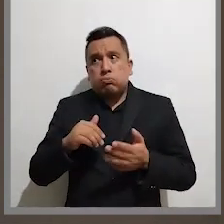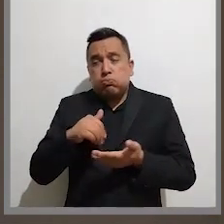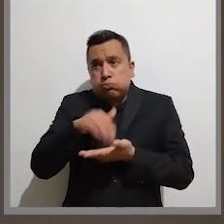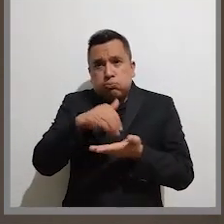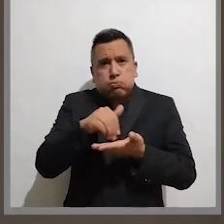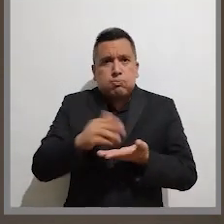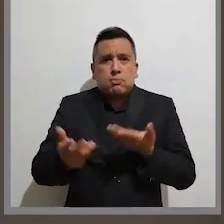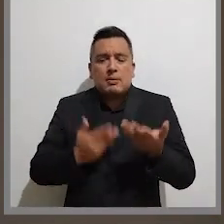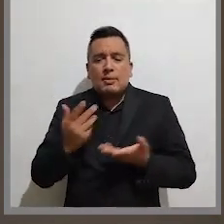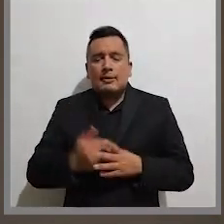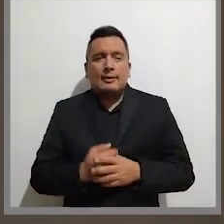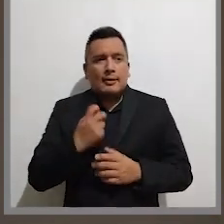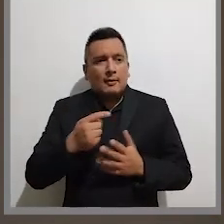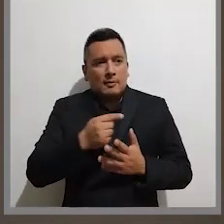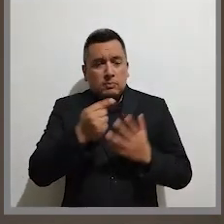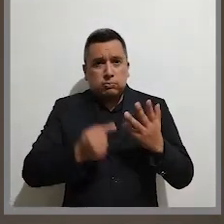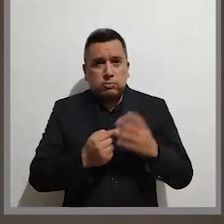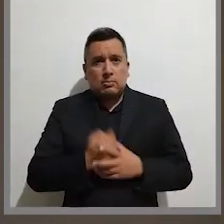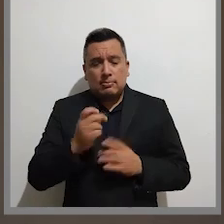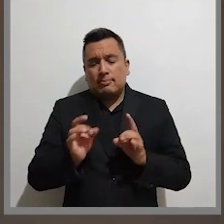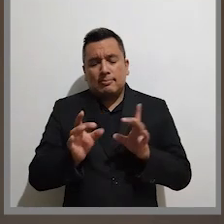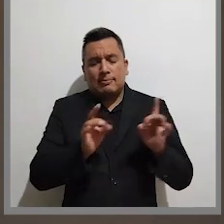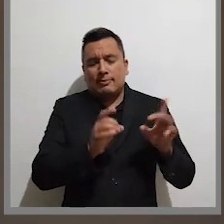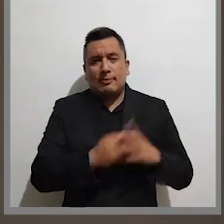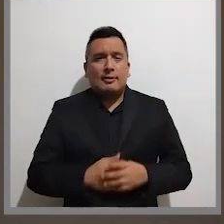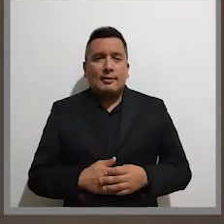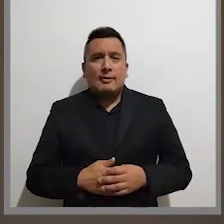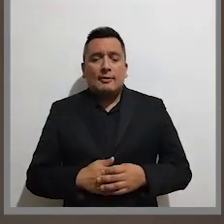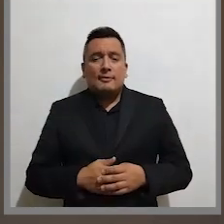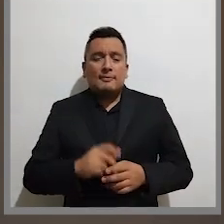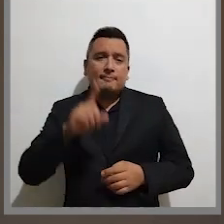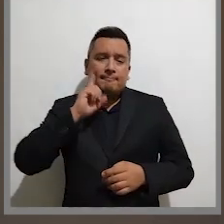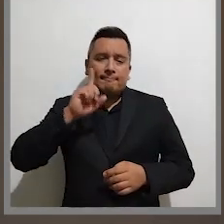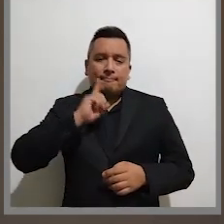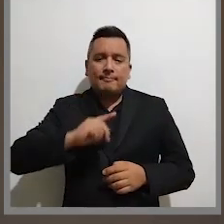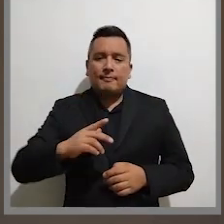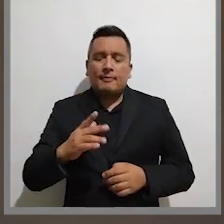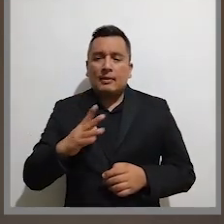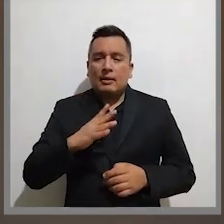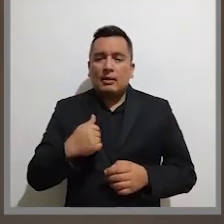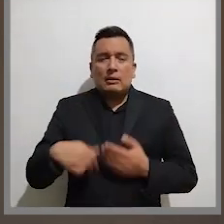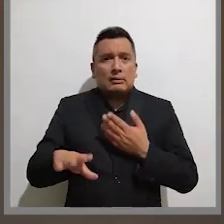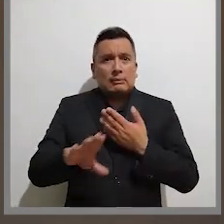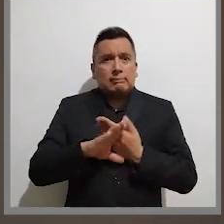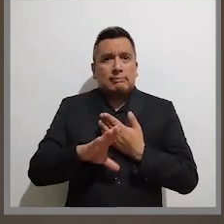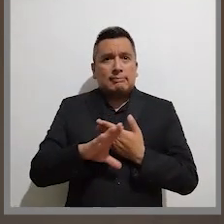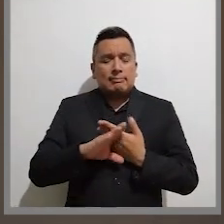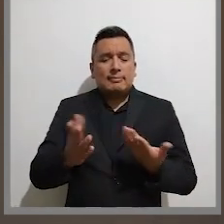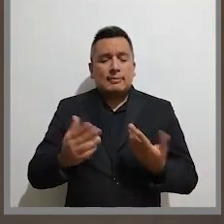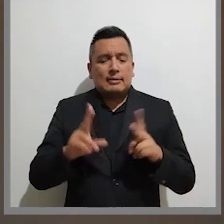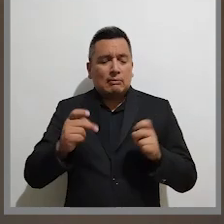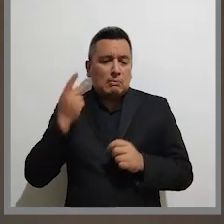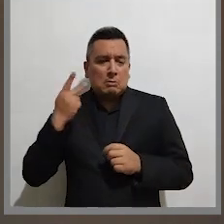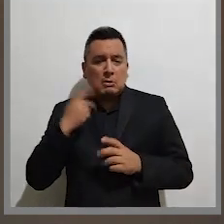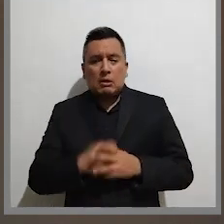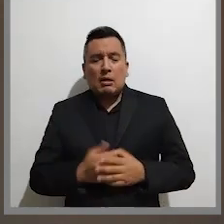ejemplo. Entonces, todo eso genera situaciones que las mujeres que reciben este tipo de violencia en el ámbito